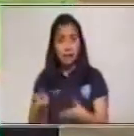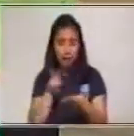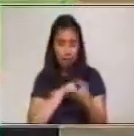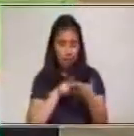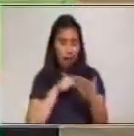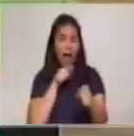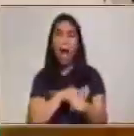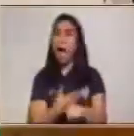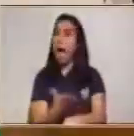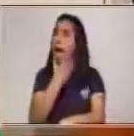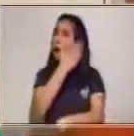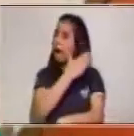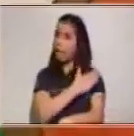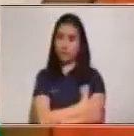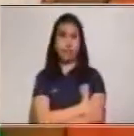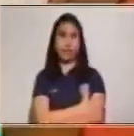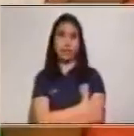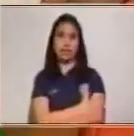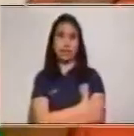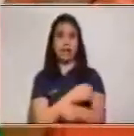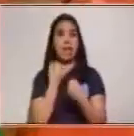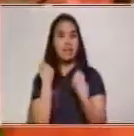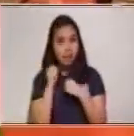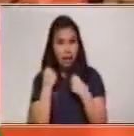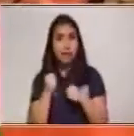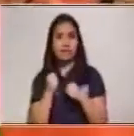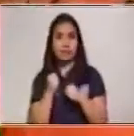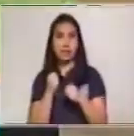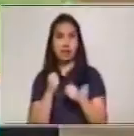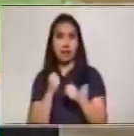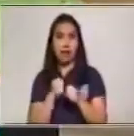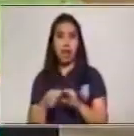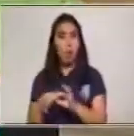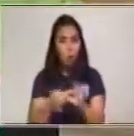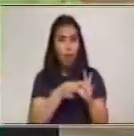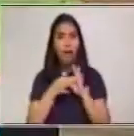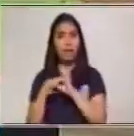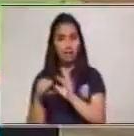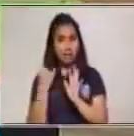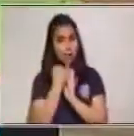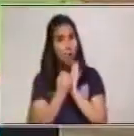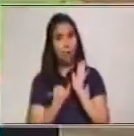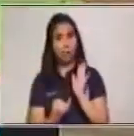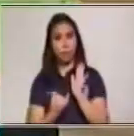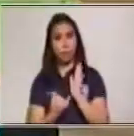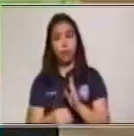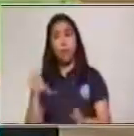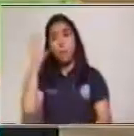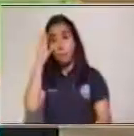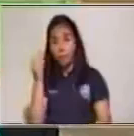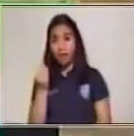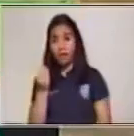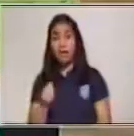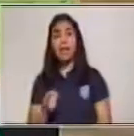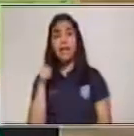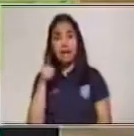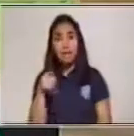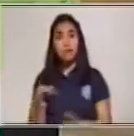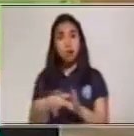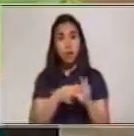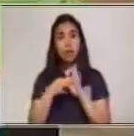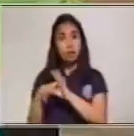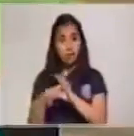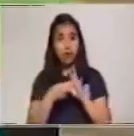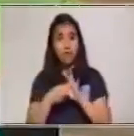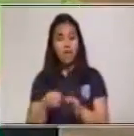los contenidos antes de tenerla en un organizador. Estos organizadores pues te van a servir para poder estudiar